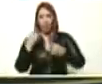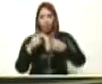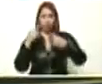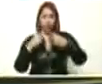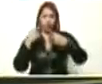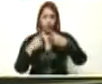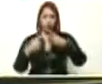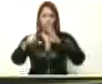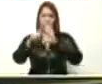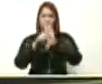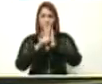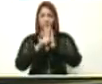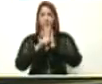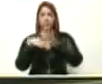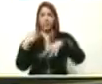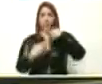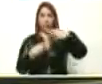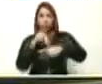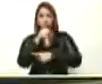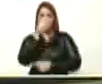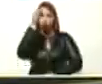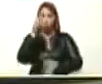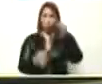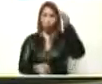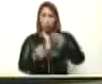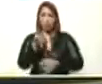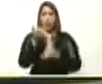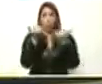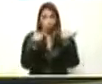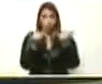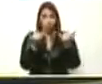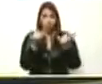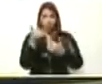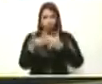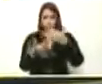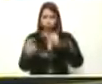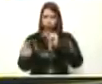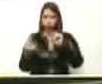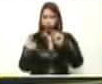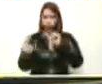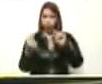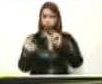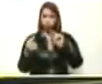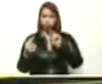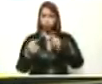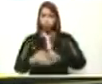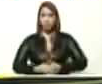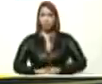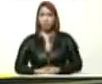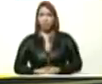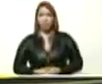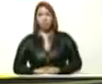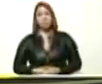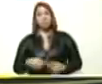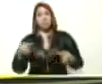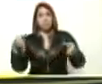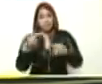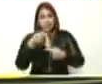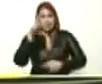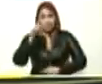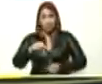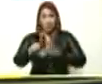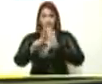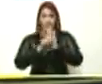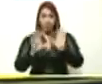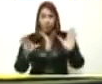leyes, de la revolución, judicial, que está, en pleno, proceso, de desarrollo, igualmente, la